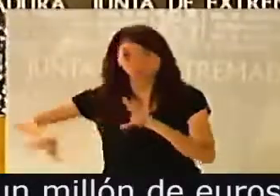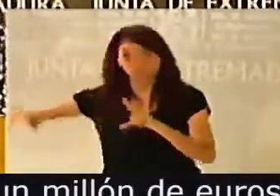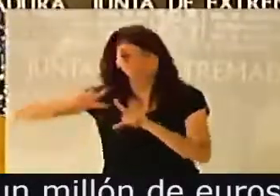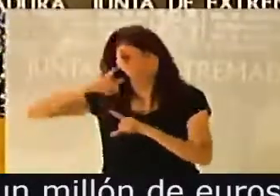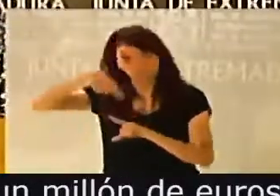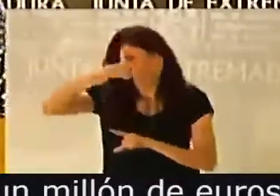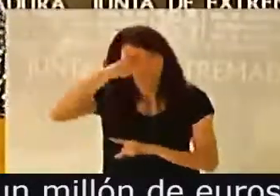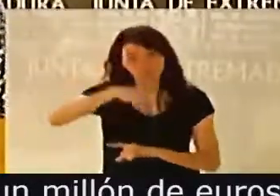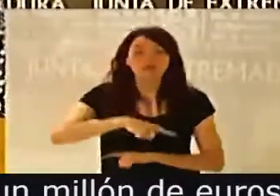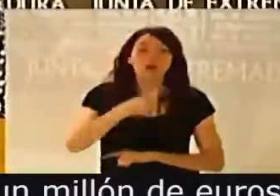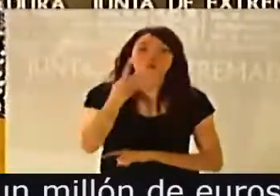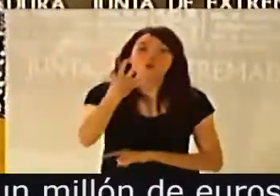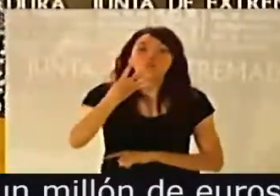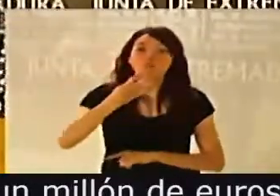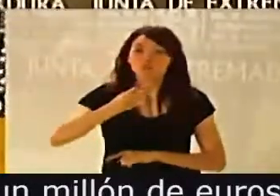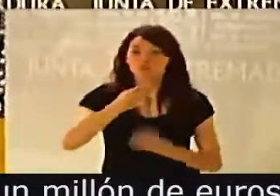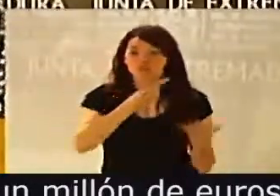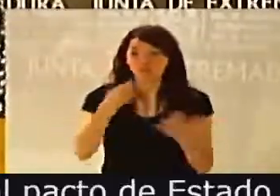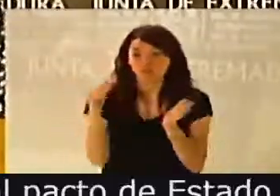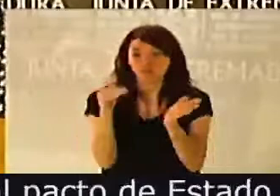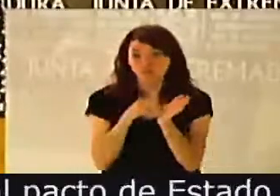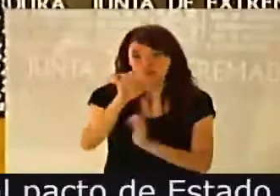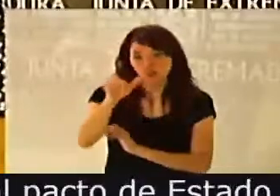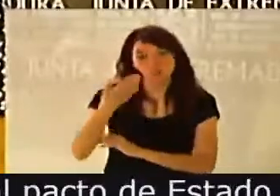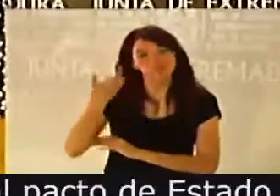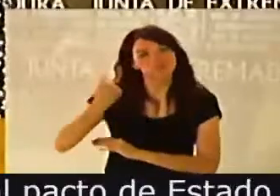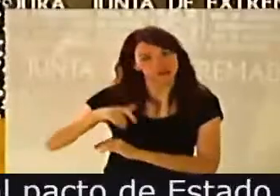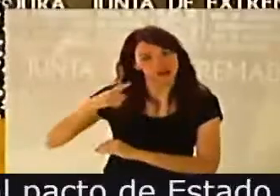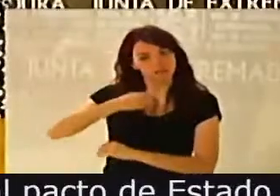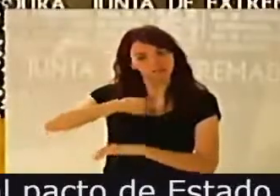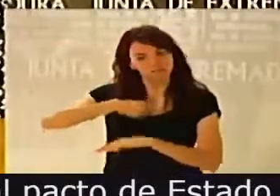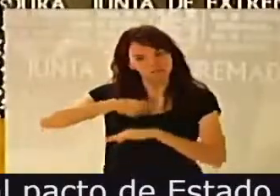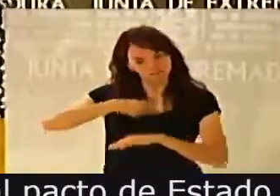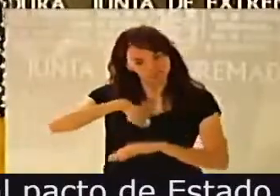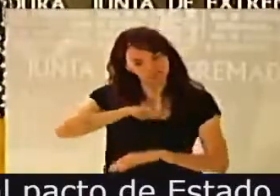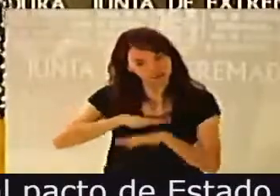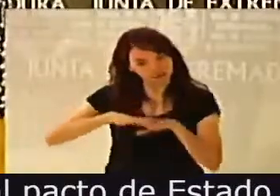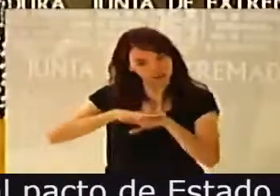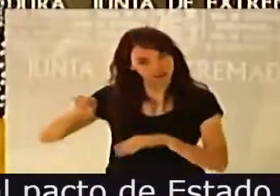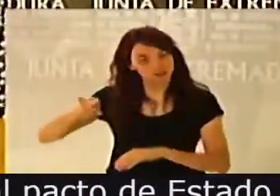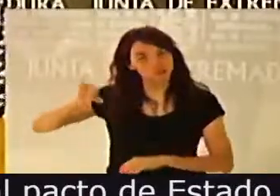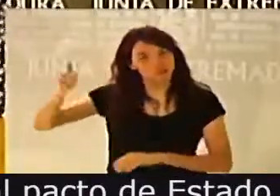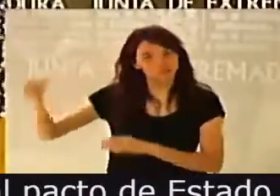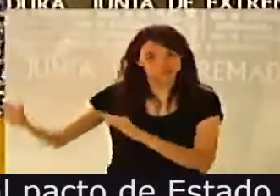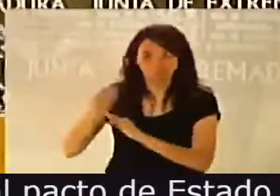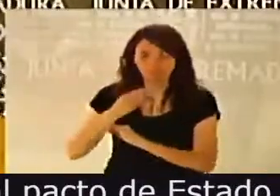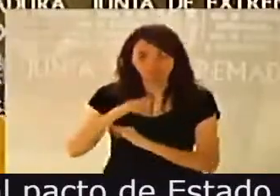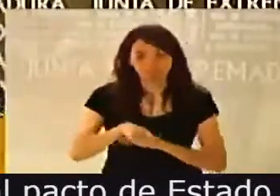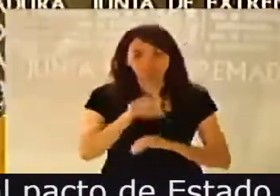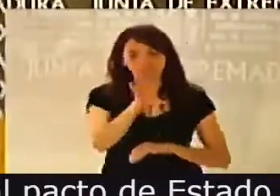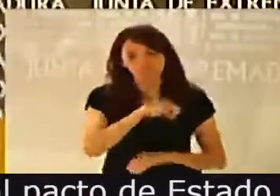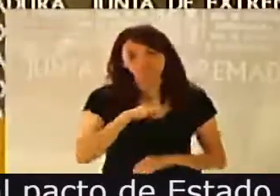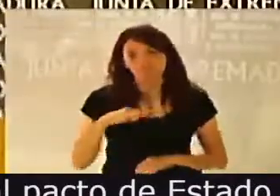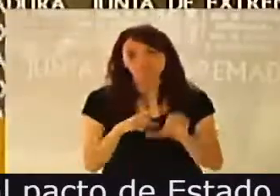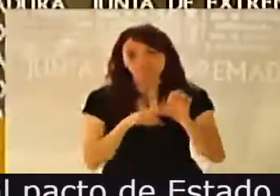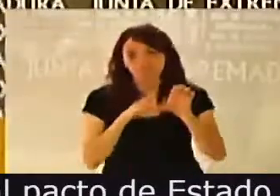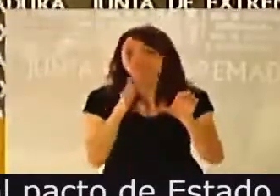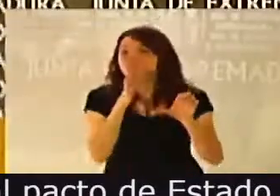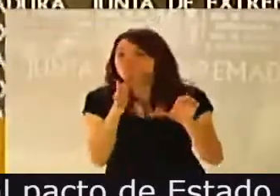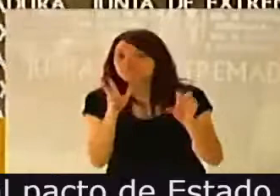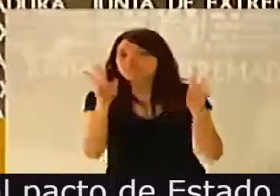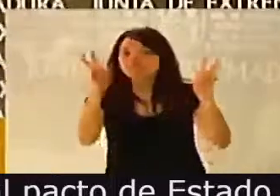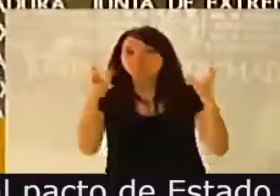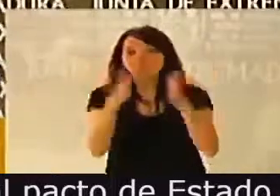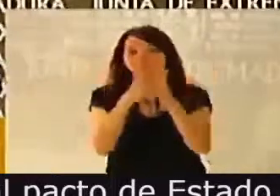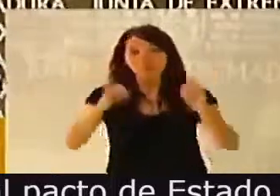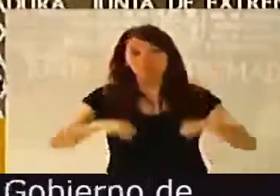4.600.000 euros los que ya ha aprobado el Gobierno de España, que va a transferir a nuestra comunidad autónoma en concepto de Pacto de Estado para